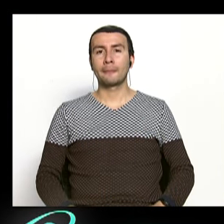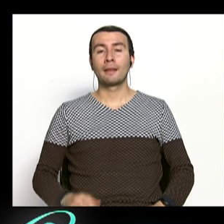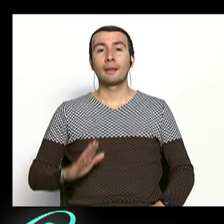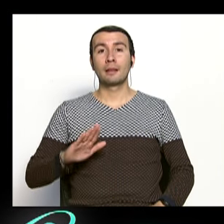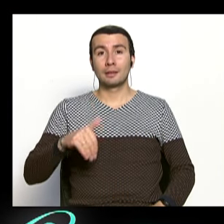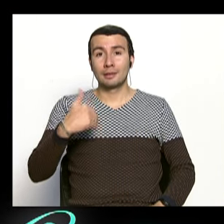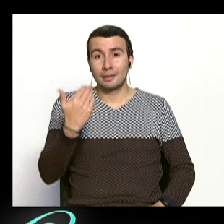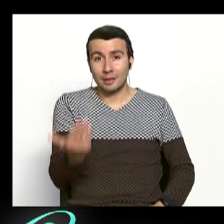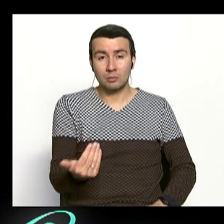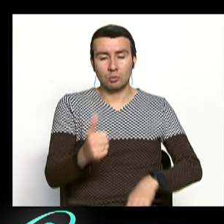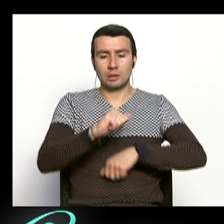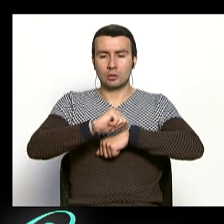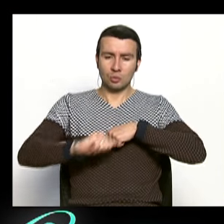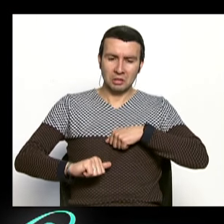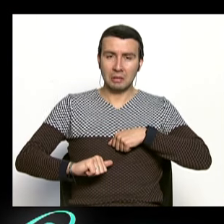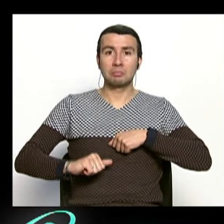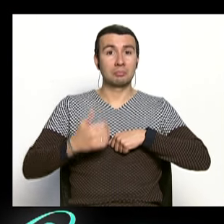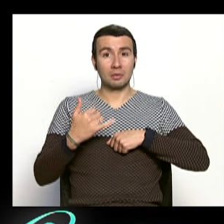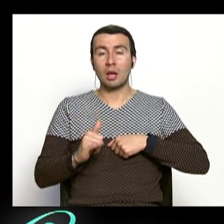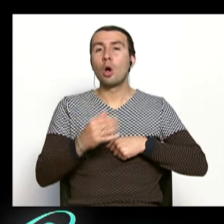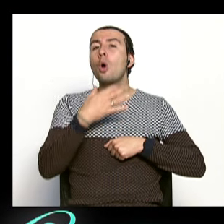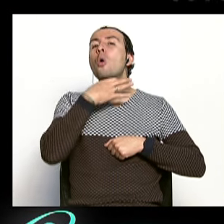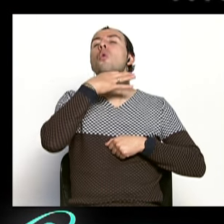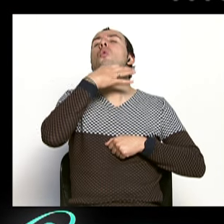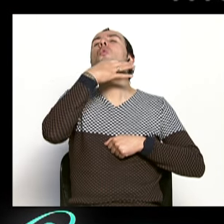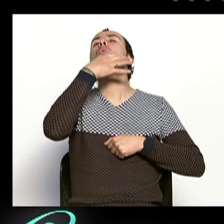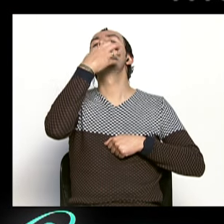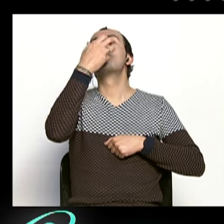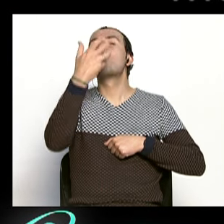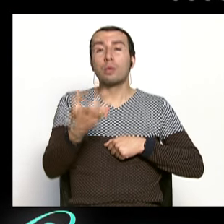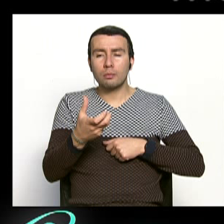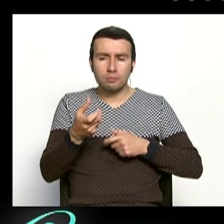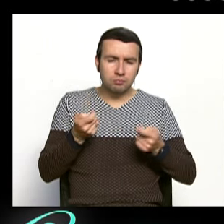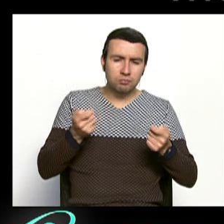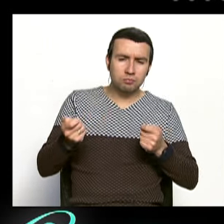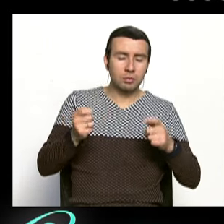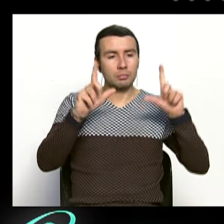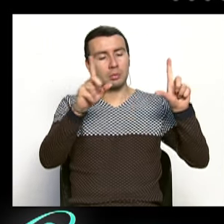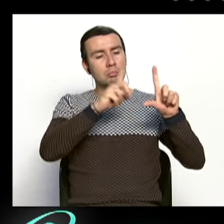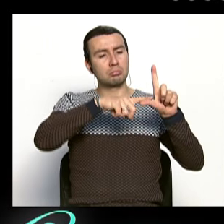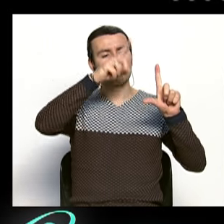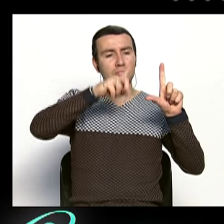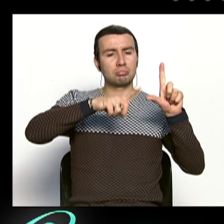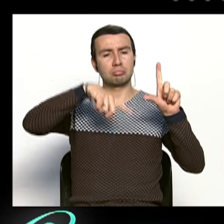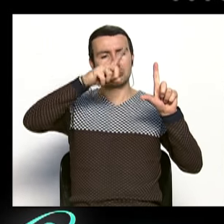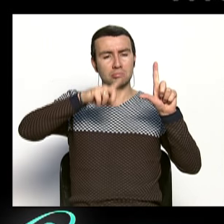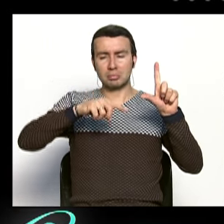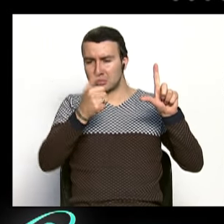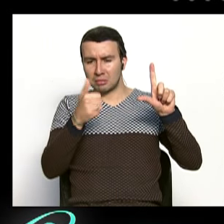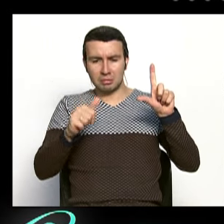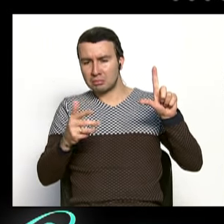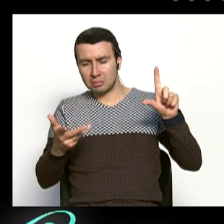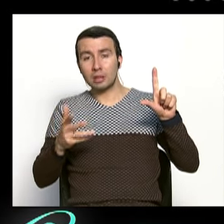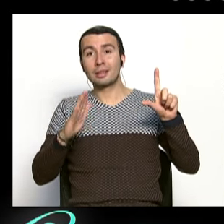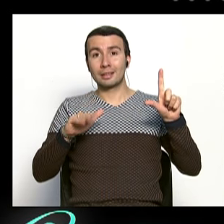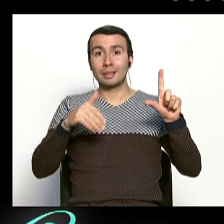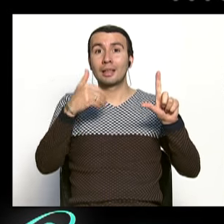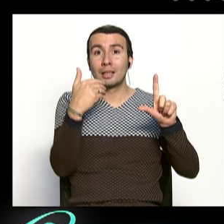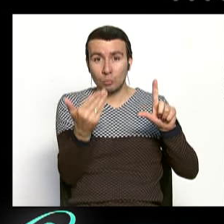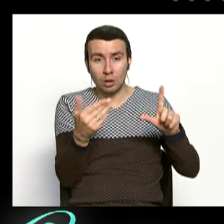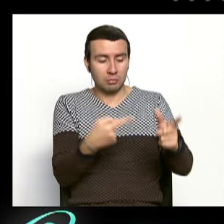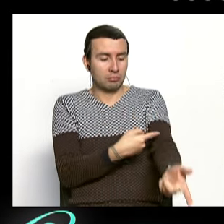de la cirugía se le retirará el tubo respiratorio y se la monitoreará en el área de recuperación poco rato después se le retirará el